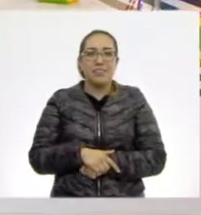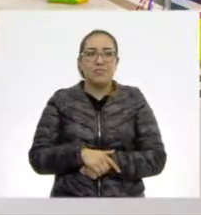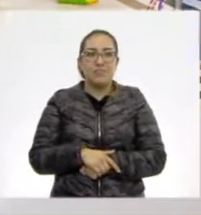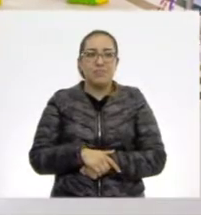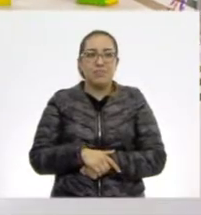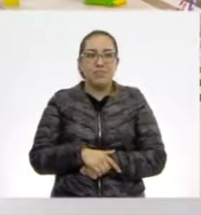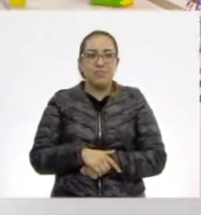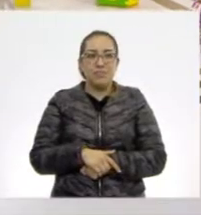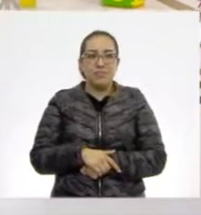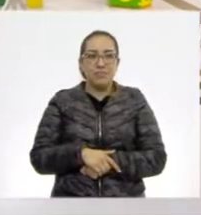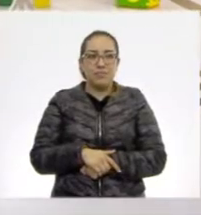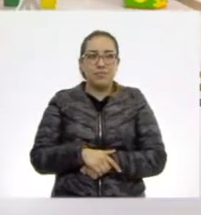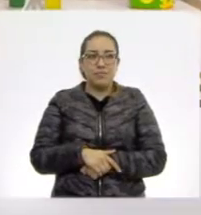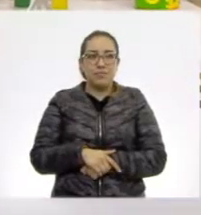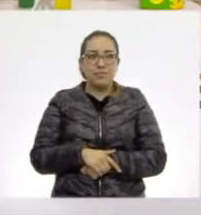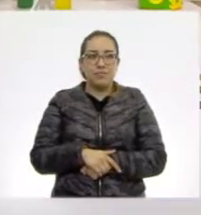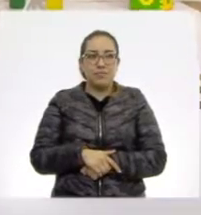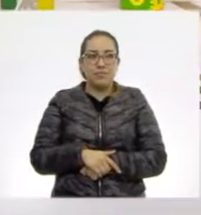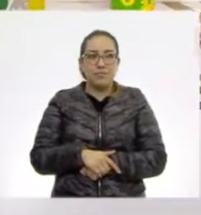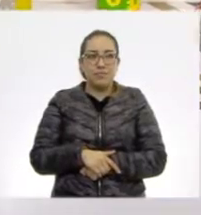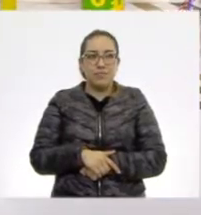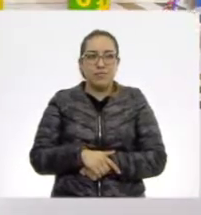Está bien. Tienes dos. Ah. Congelado.